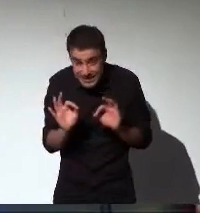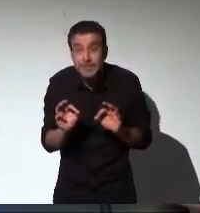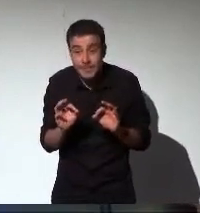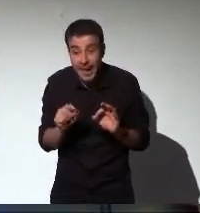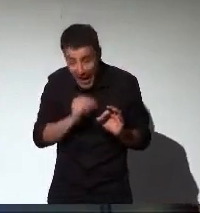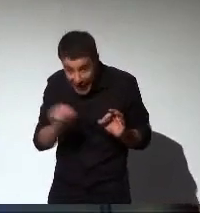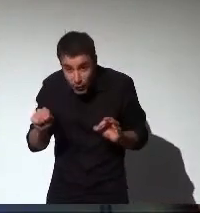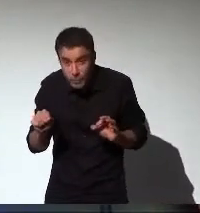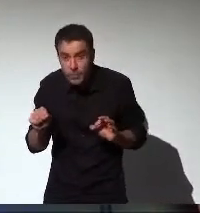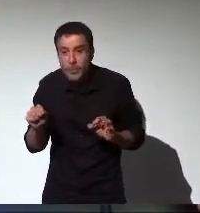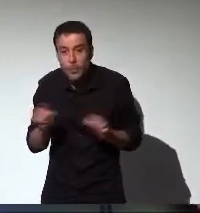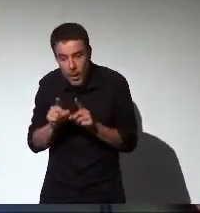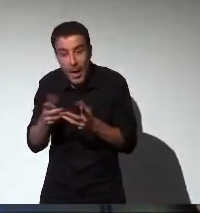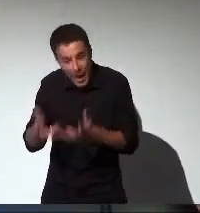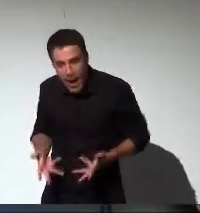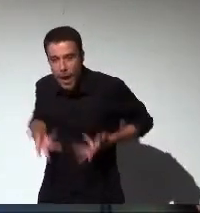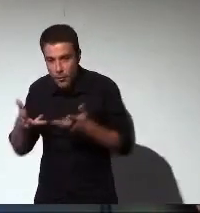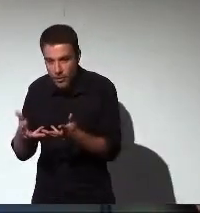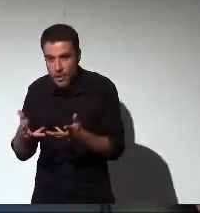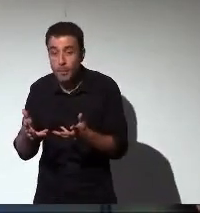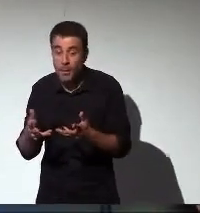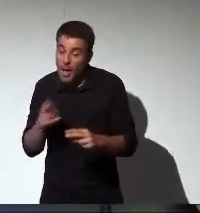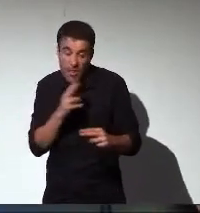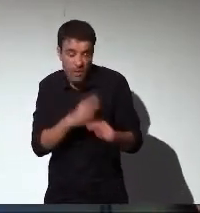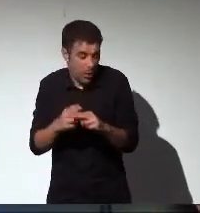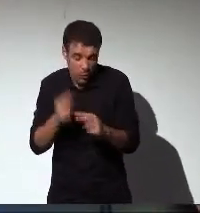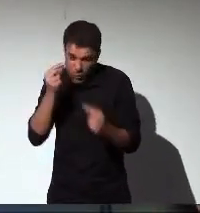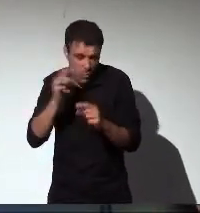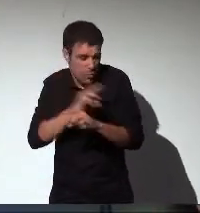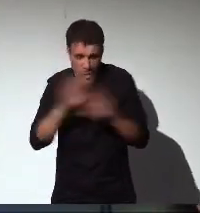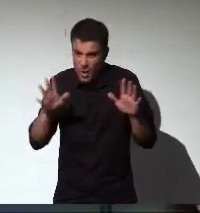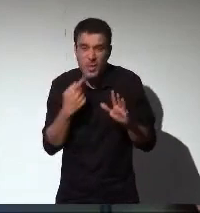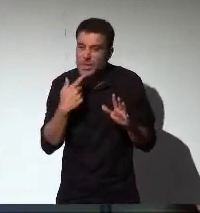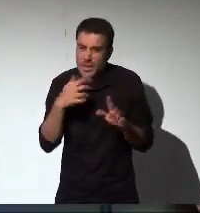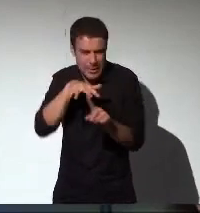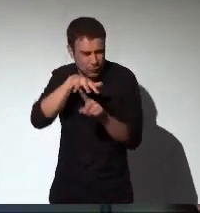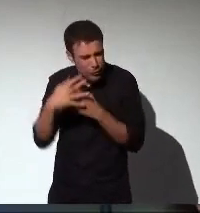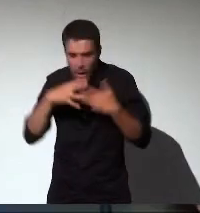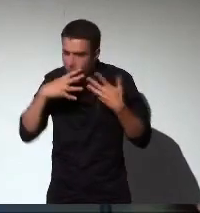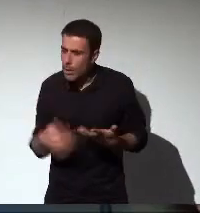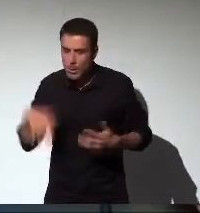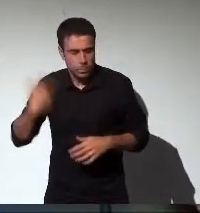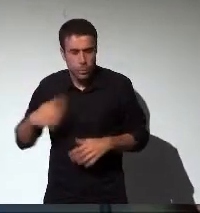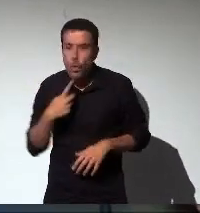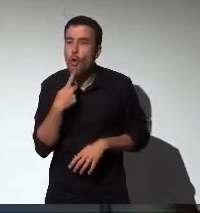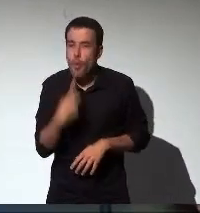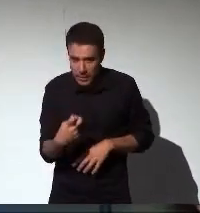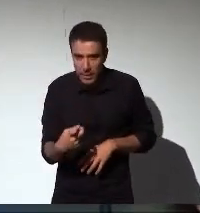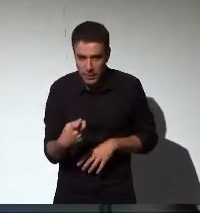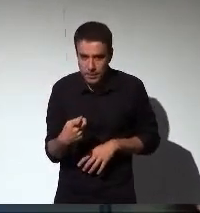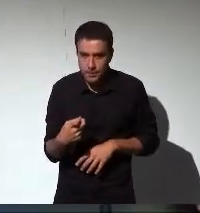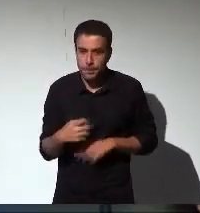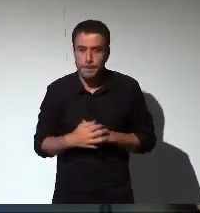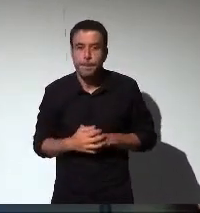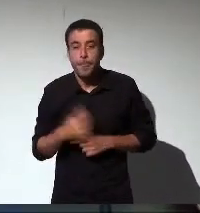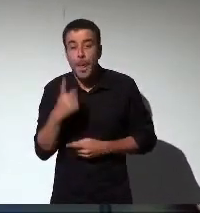y que todos los datos son tozudos, nos dicen que la situación es muy complicada. Algunos hablan